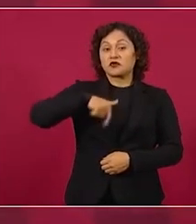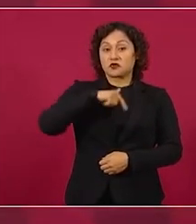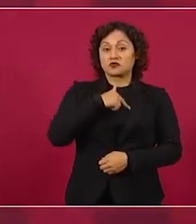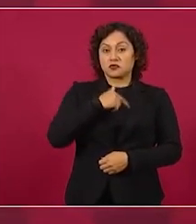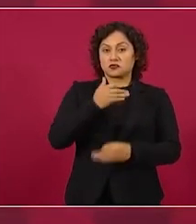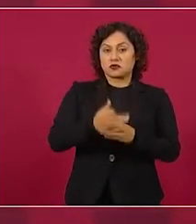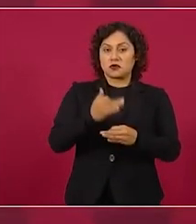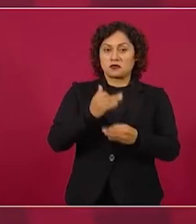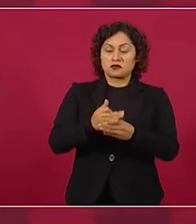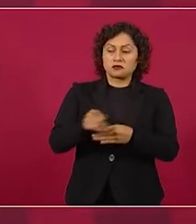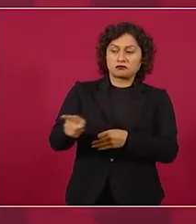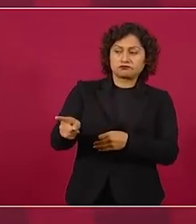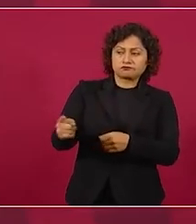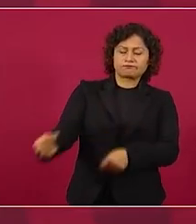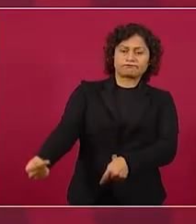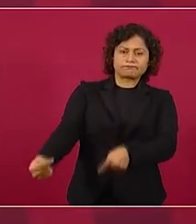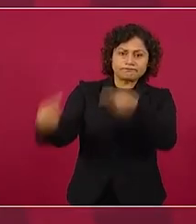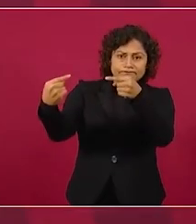a esta mafia